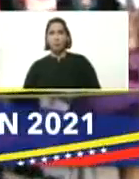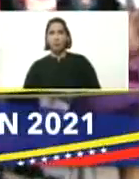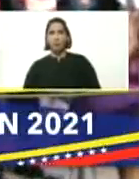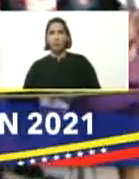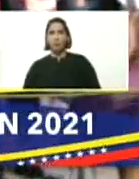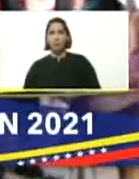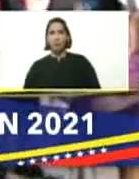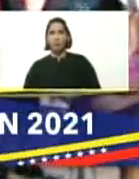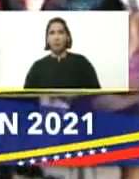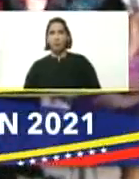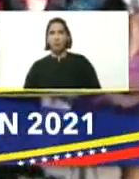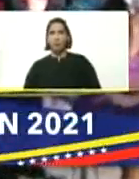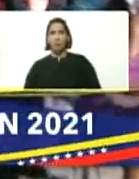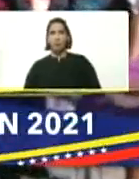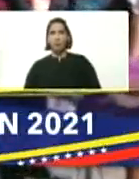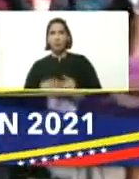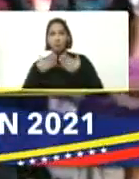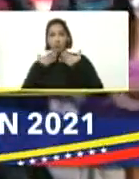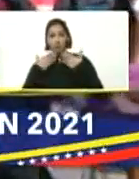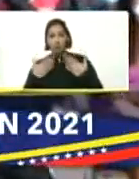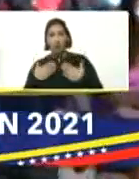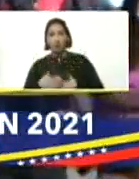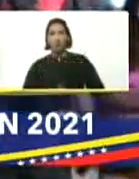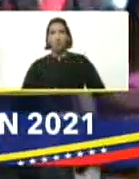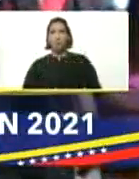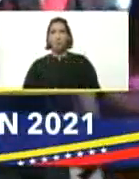Bonsoir, monsieur le président.